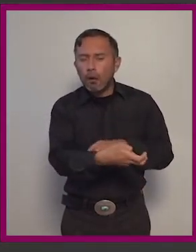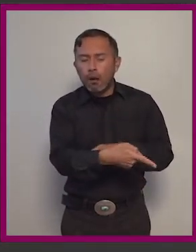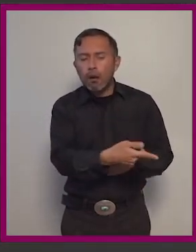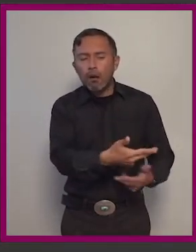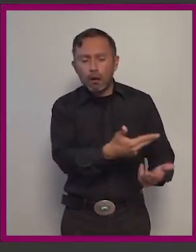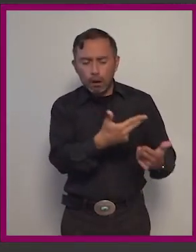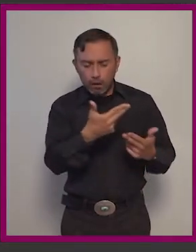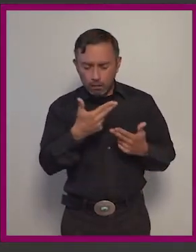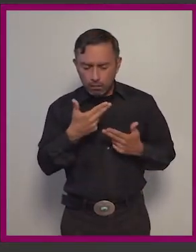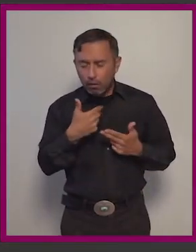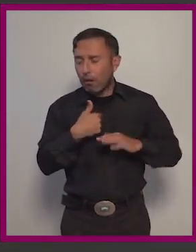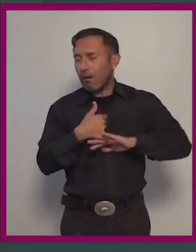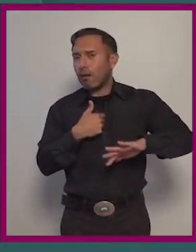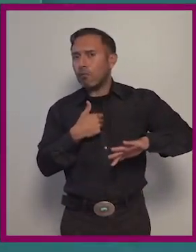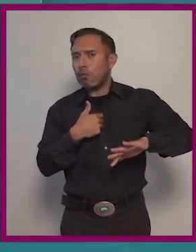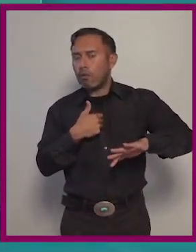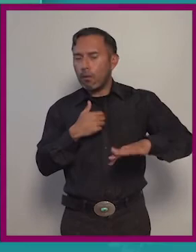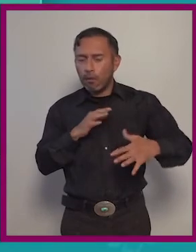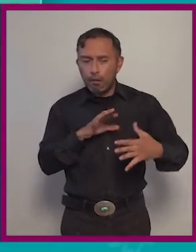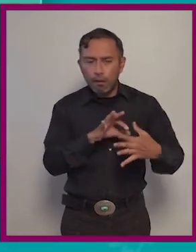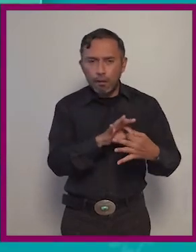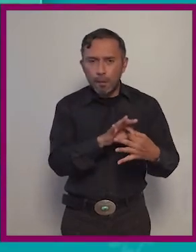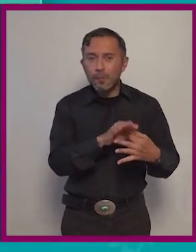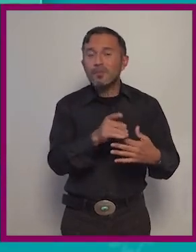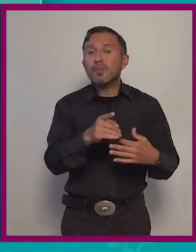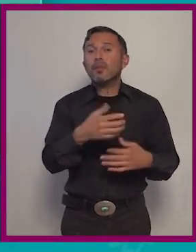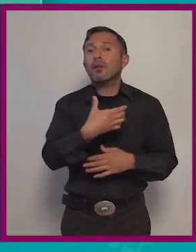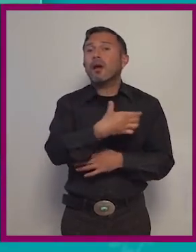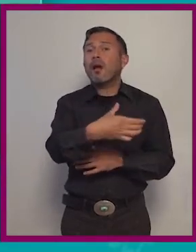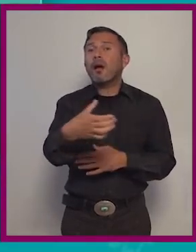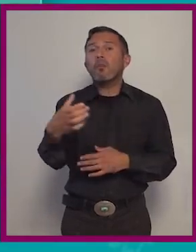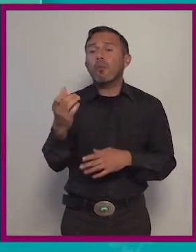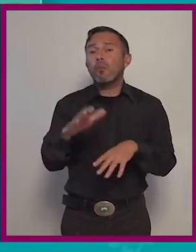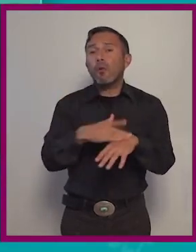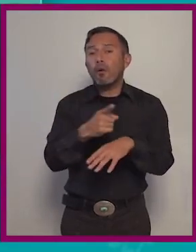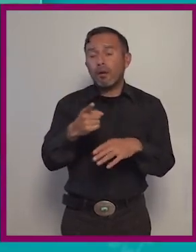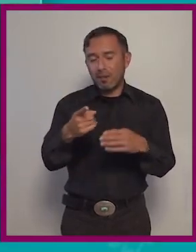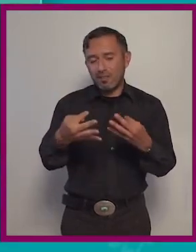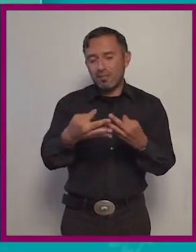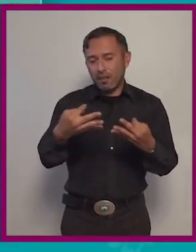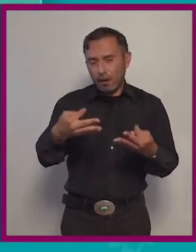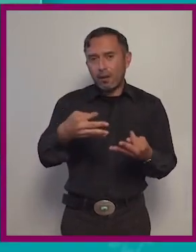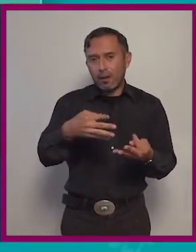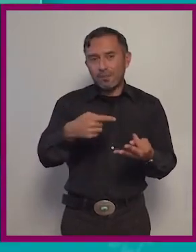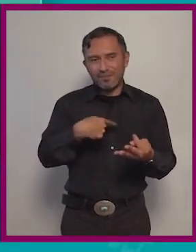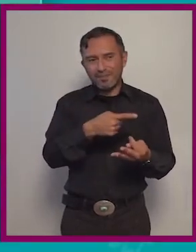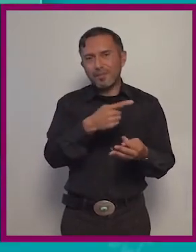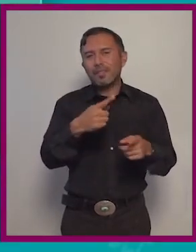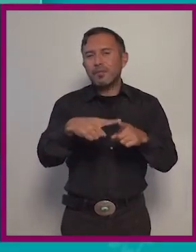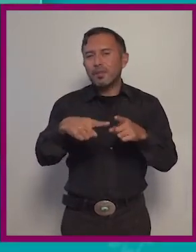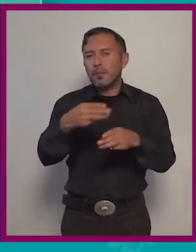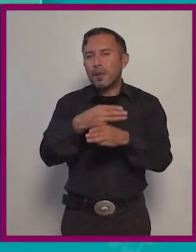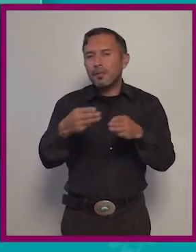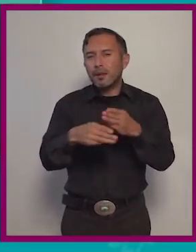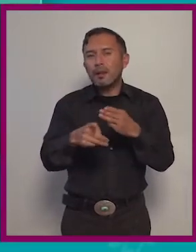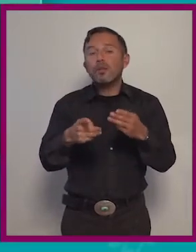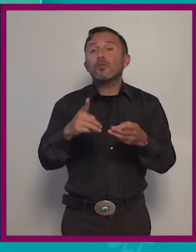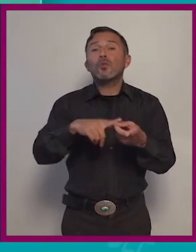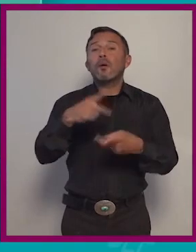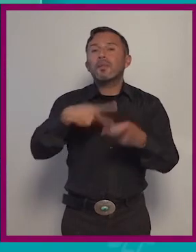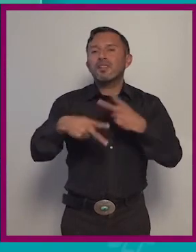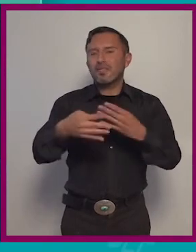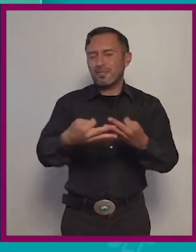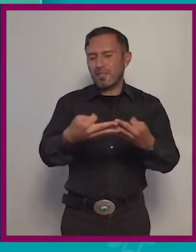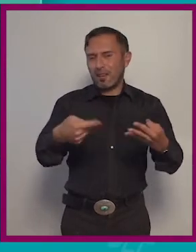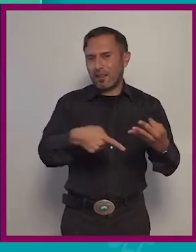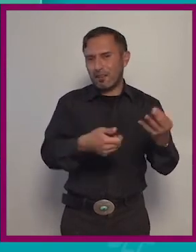al campo, porque el campo pues es la tierra de donde nosotros traemos los materiales, es la tierra, y trabajar con